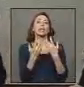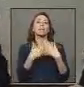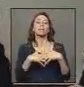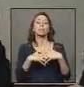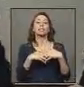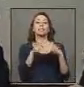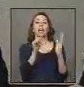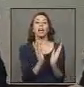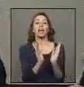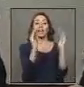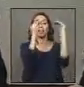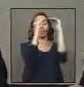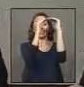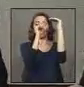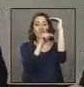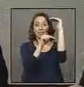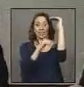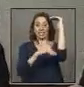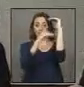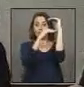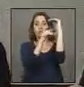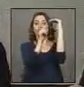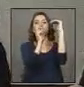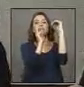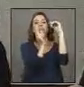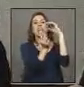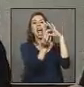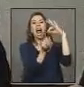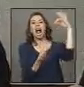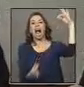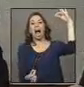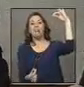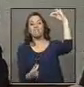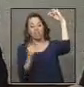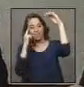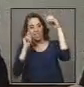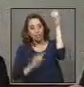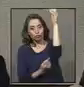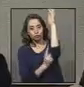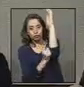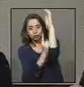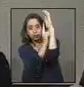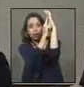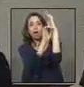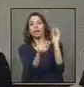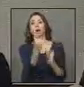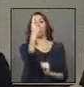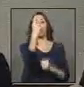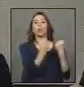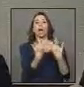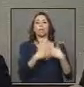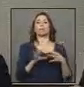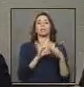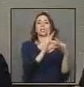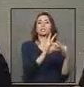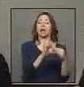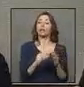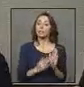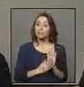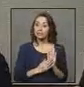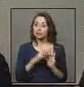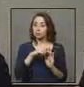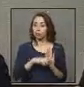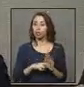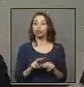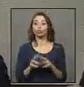cableado ese determinado edificio? Por lo tanto, es un proyecto que viene a zanjar un problema